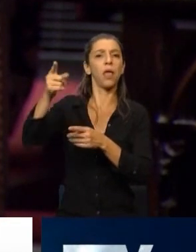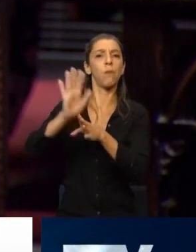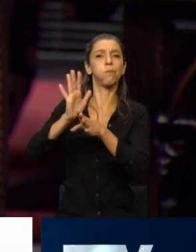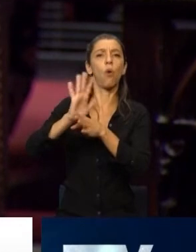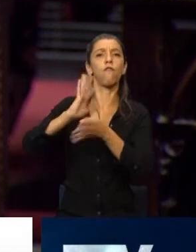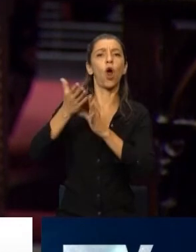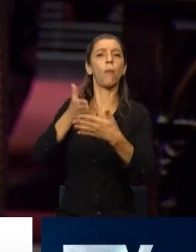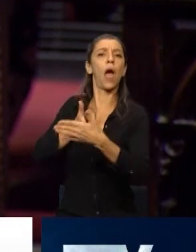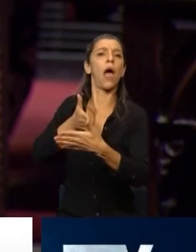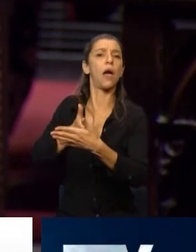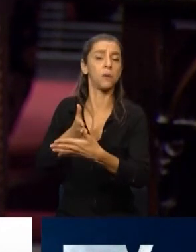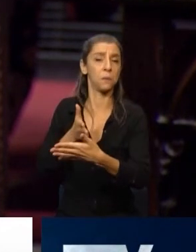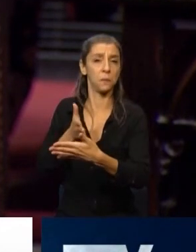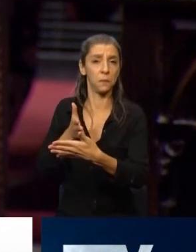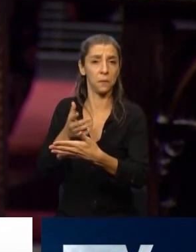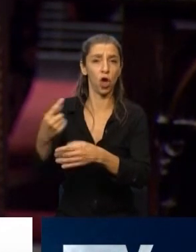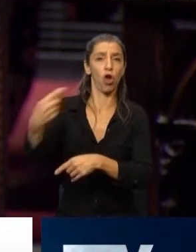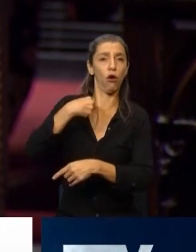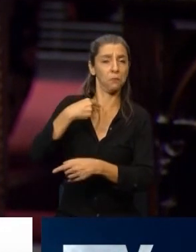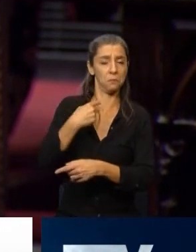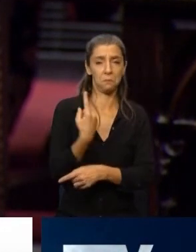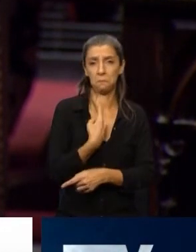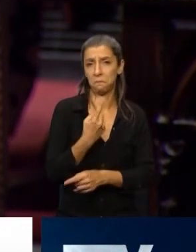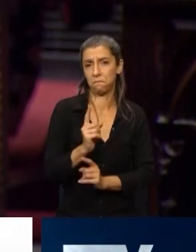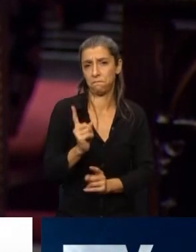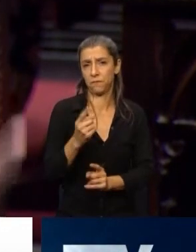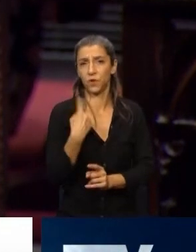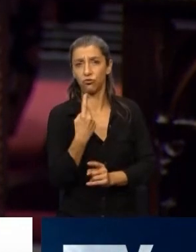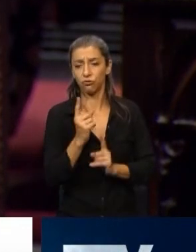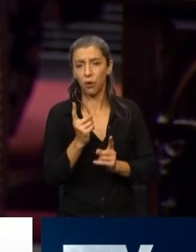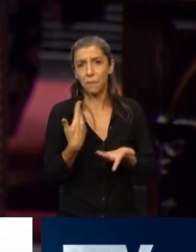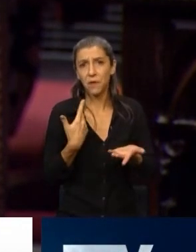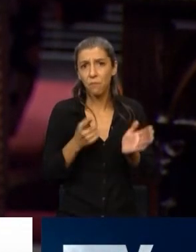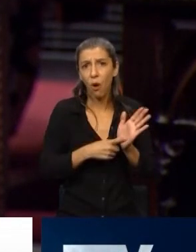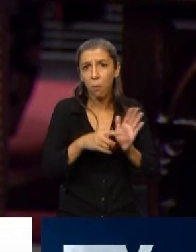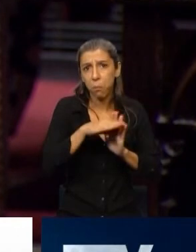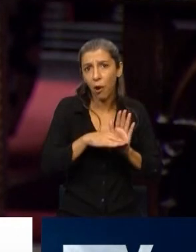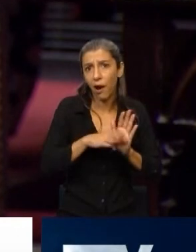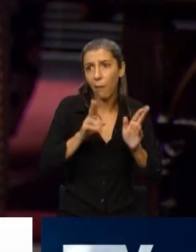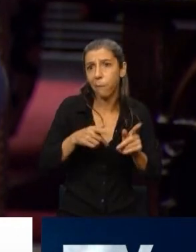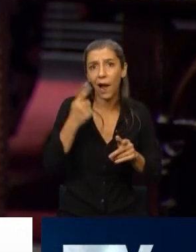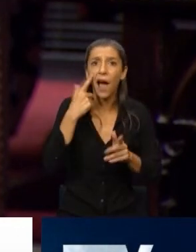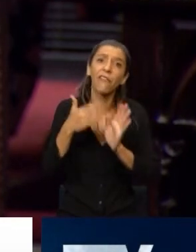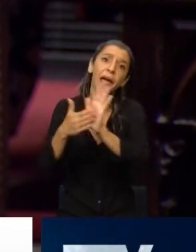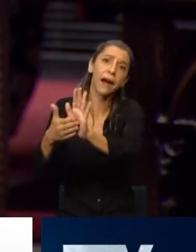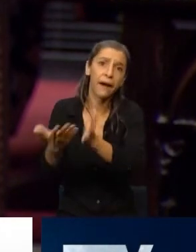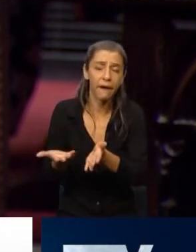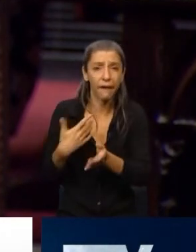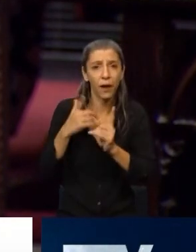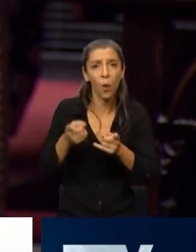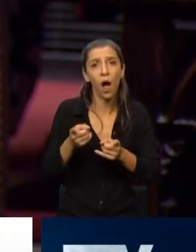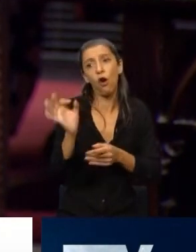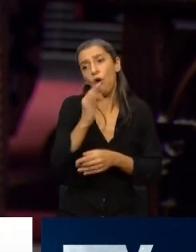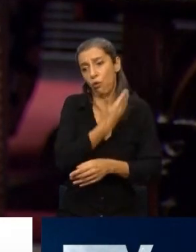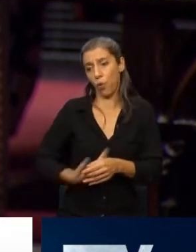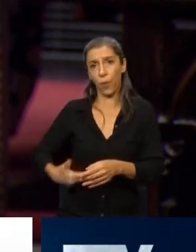bomba de tiempo. Somos nosotros mismos los que preparamos los programas, somos nosotros mismos los que hemos gobernado y son ustedes